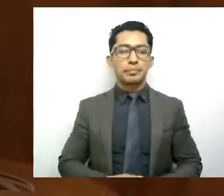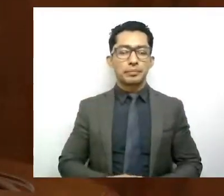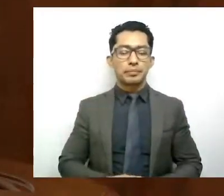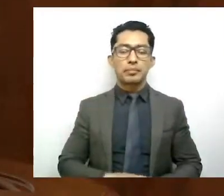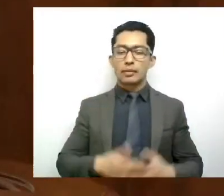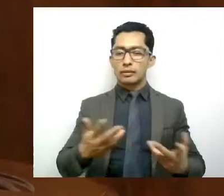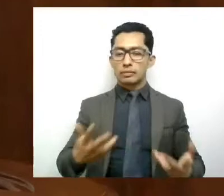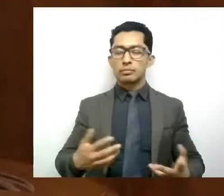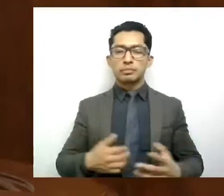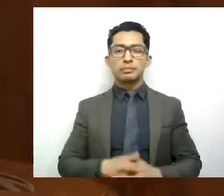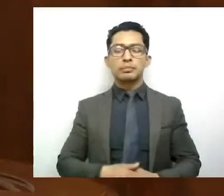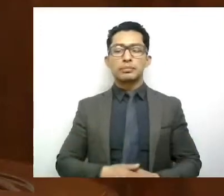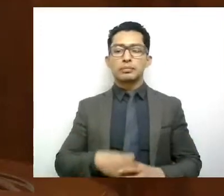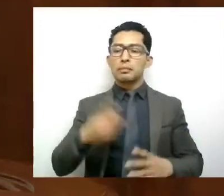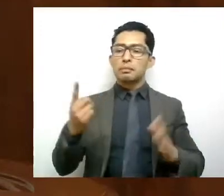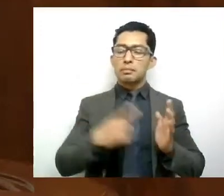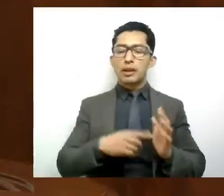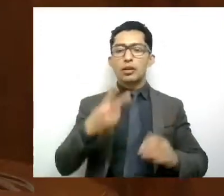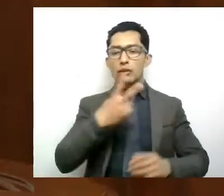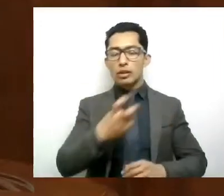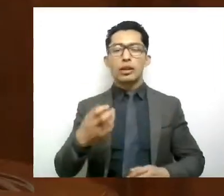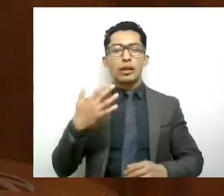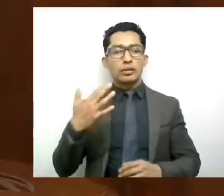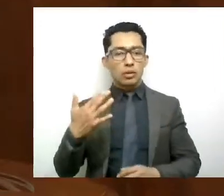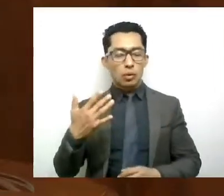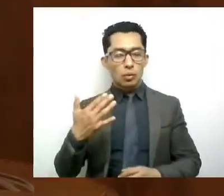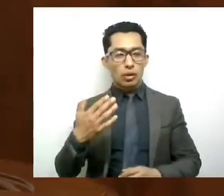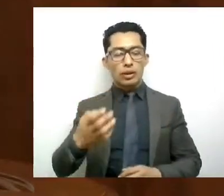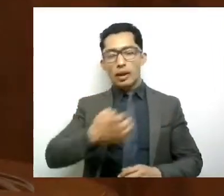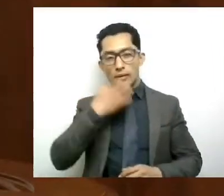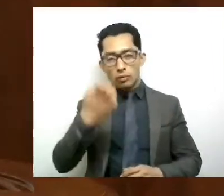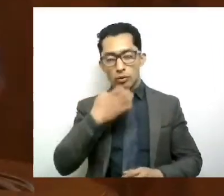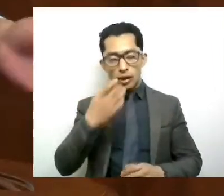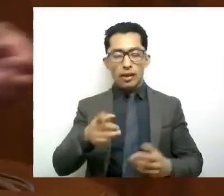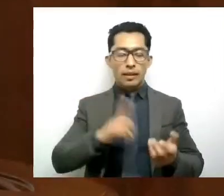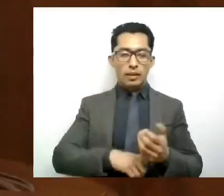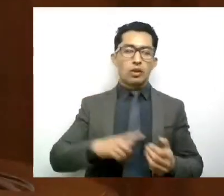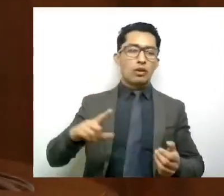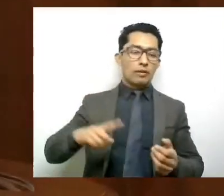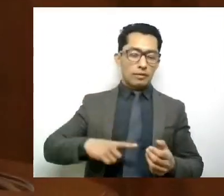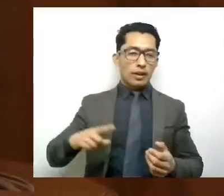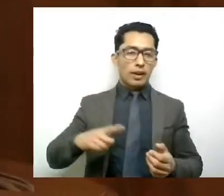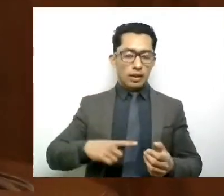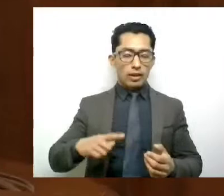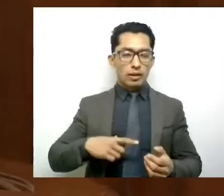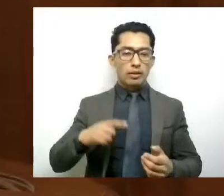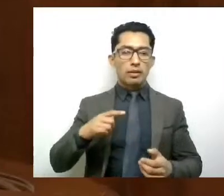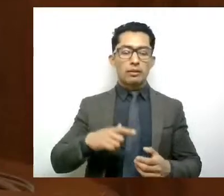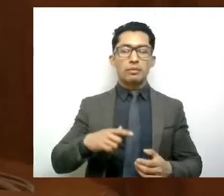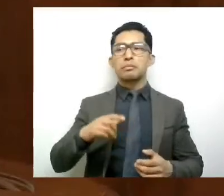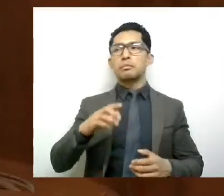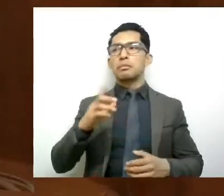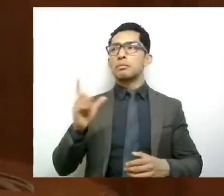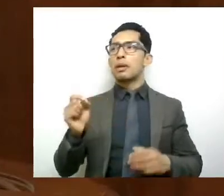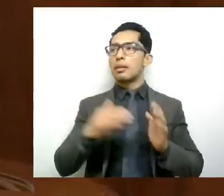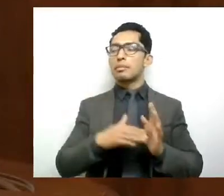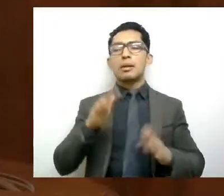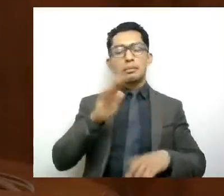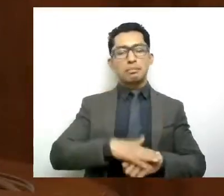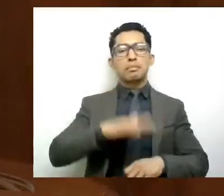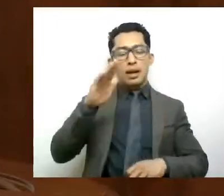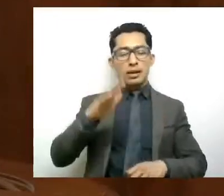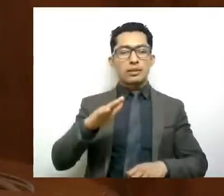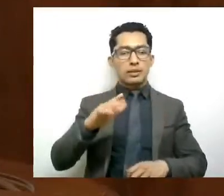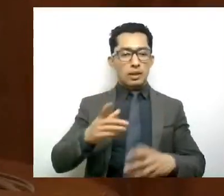de 1,250 escuelas públicas, de las más de las 20,000 que hay en todo el Estado